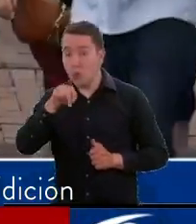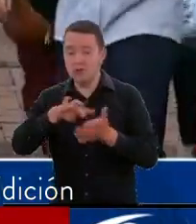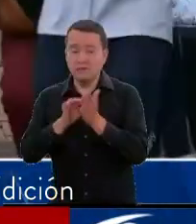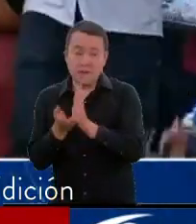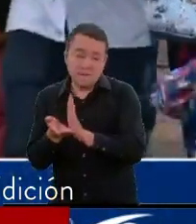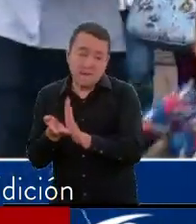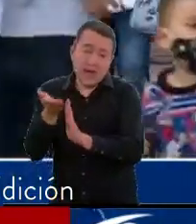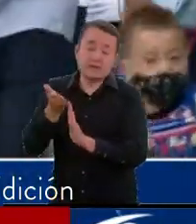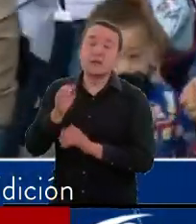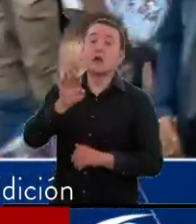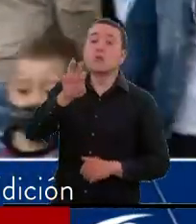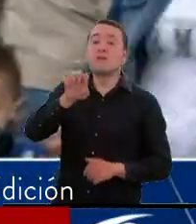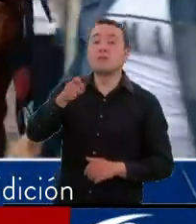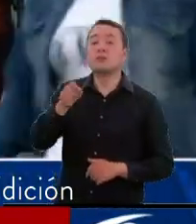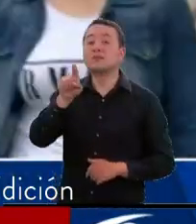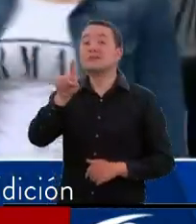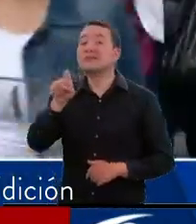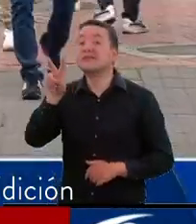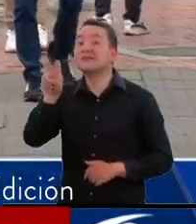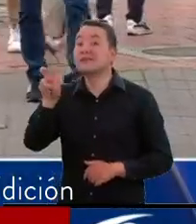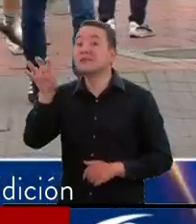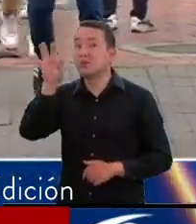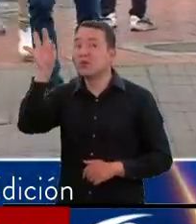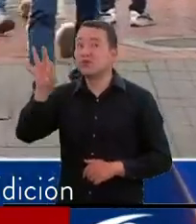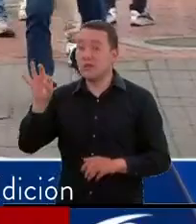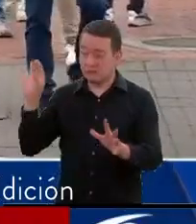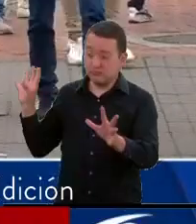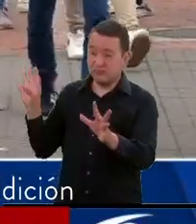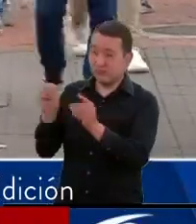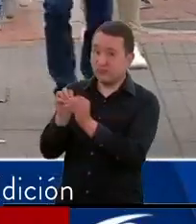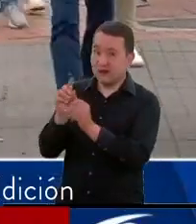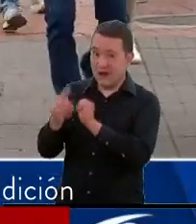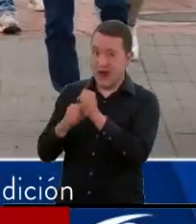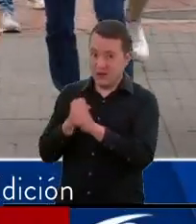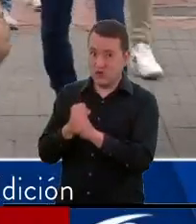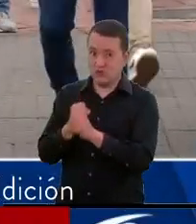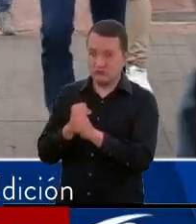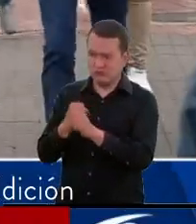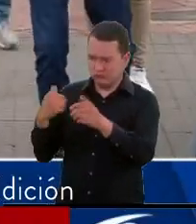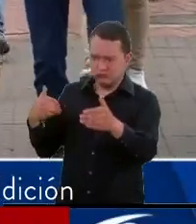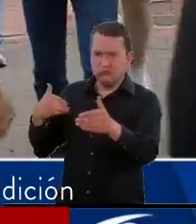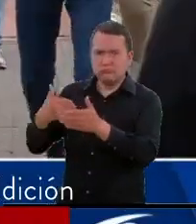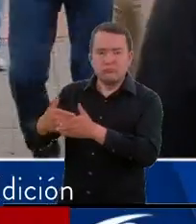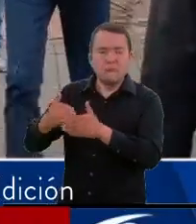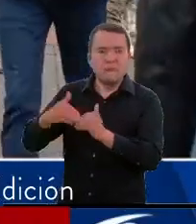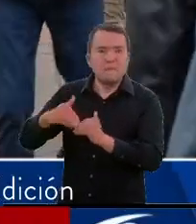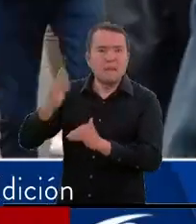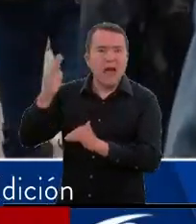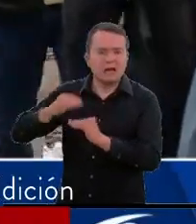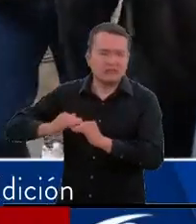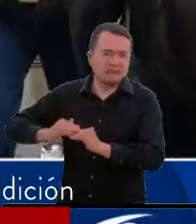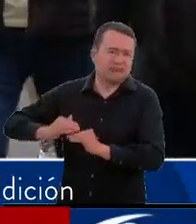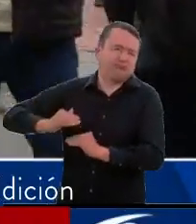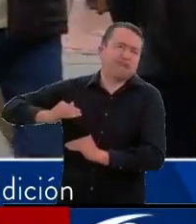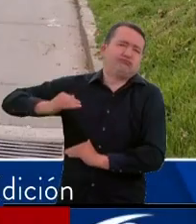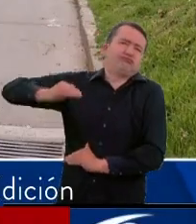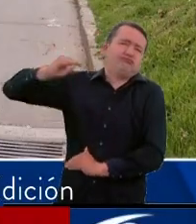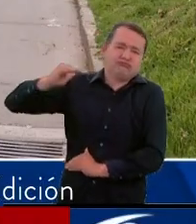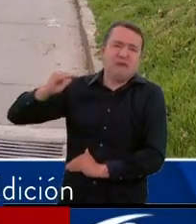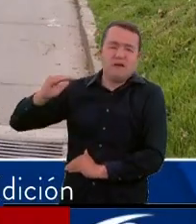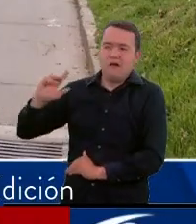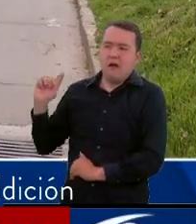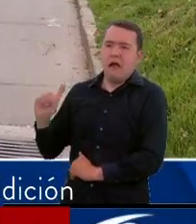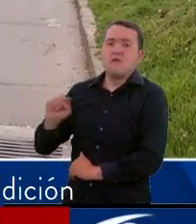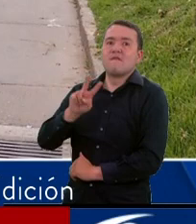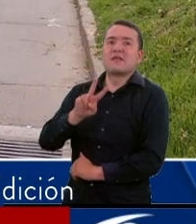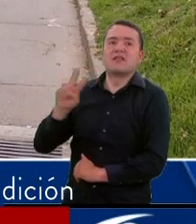al 9,67%. Según el DANE, es la cifra anualizada más alta de los últimos 22 años. Pues bien,